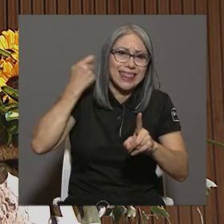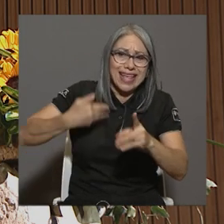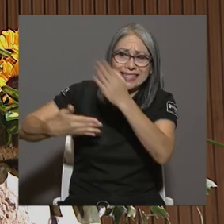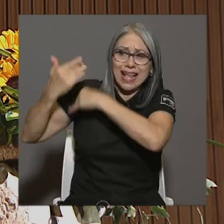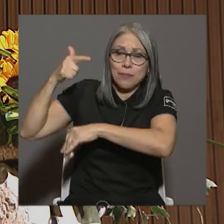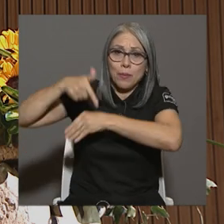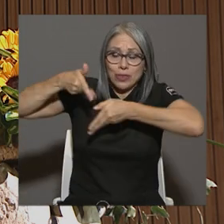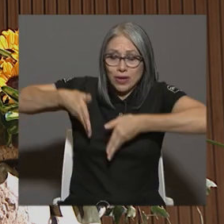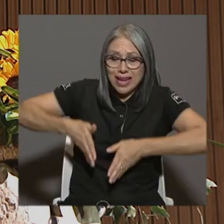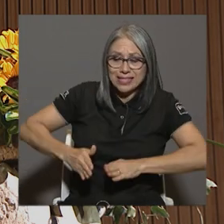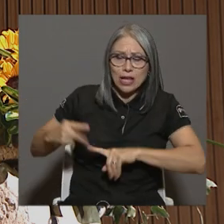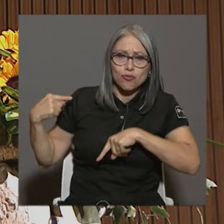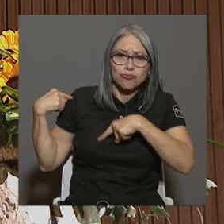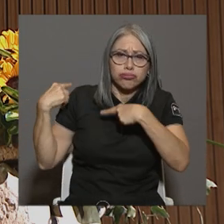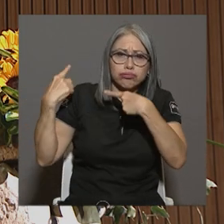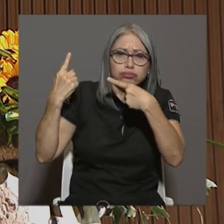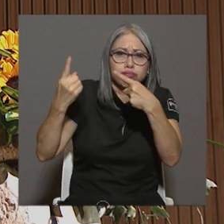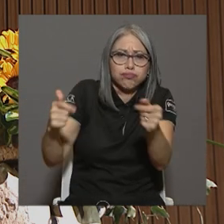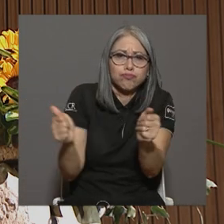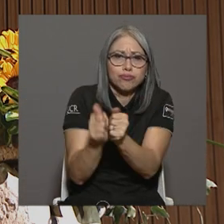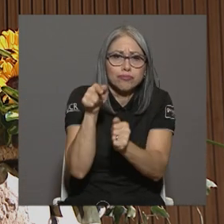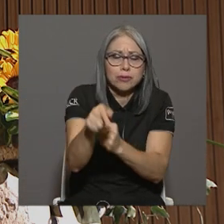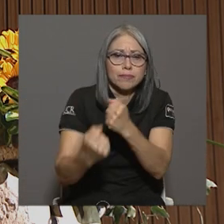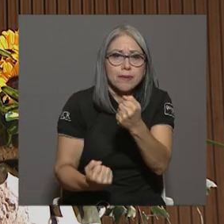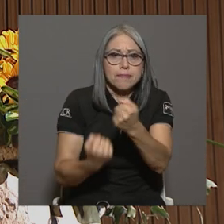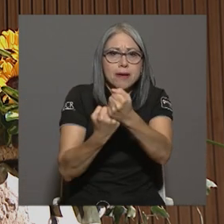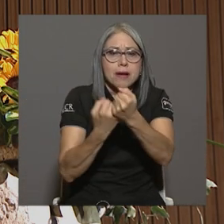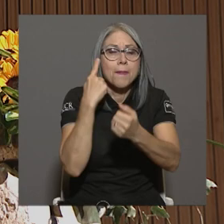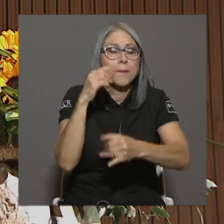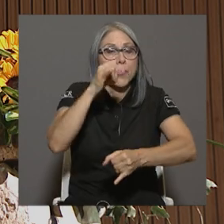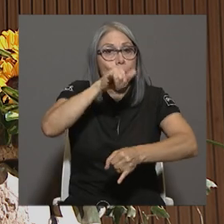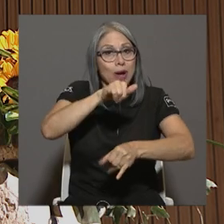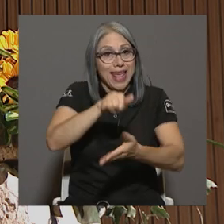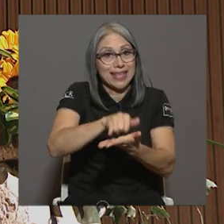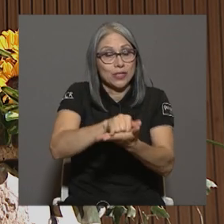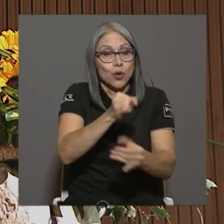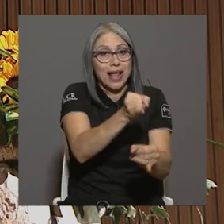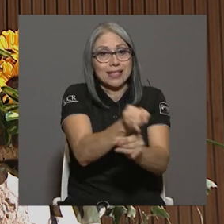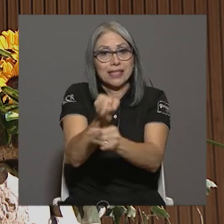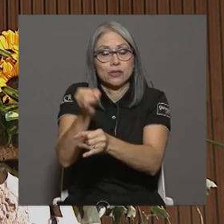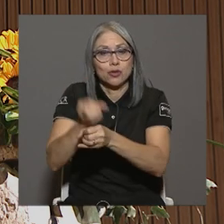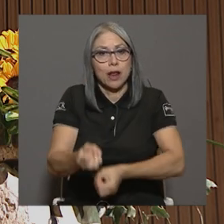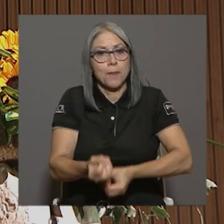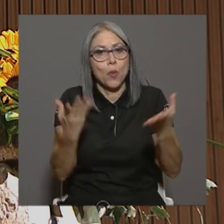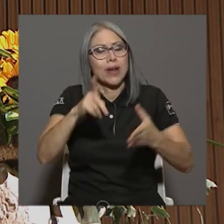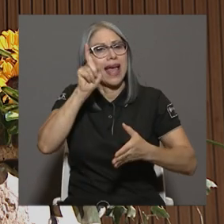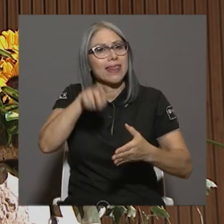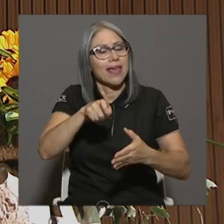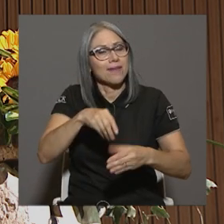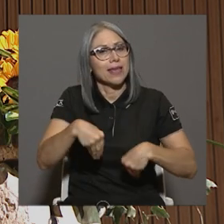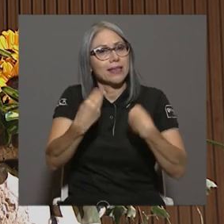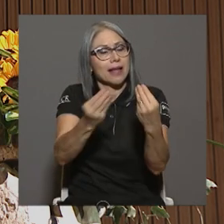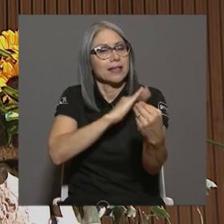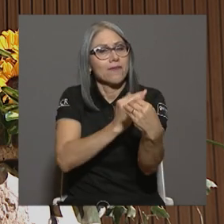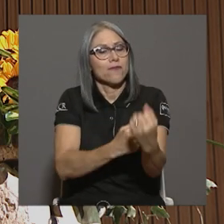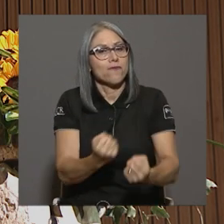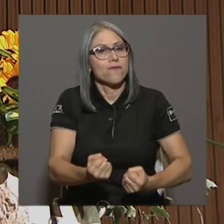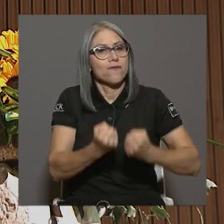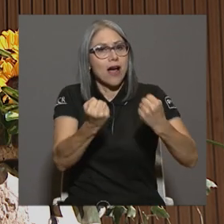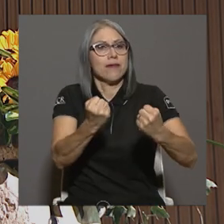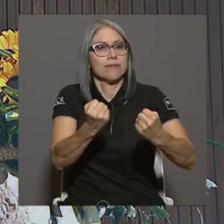nacimiento. Por eso la institucionalidad pública debe ser fortalecida,